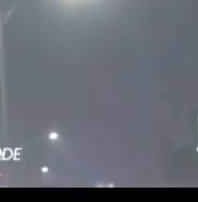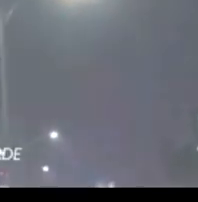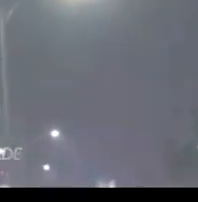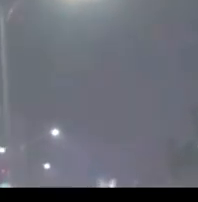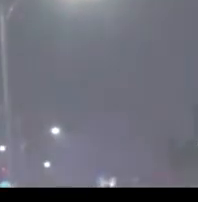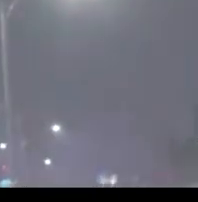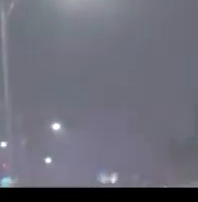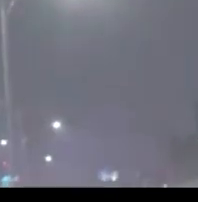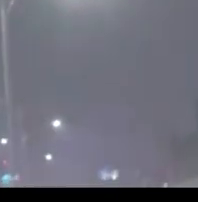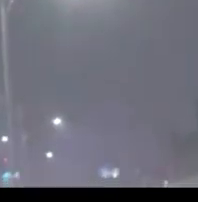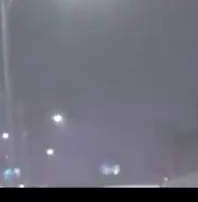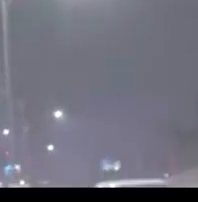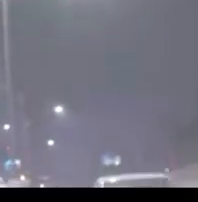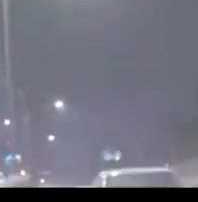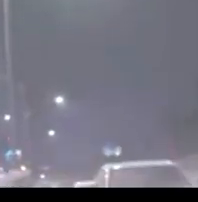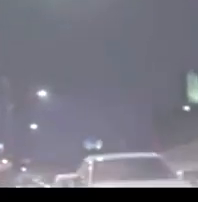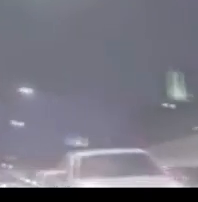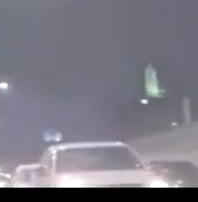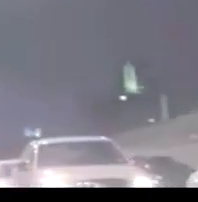tarde.